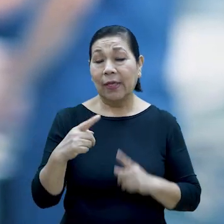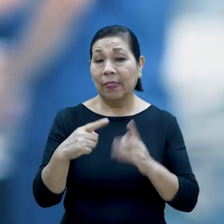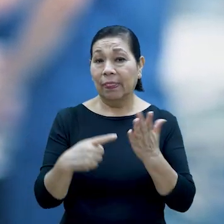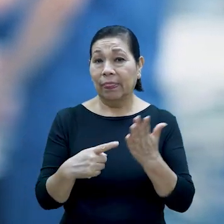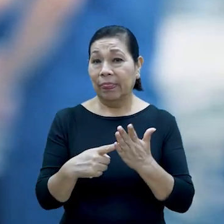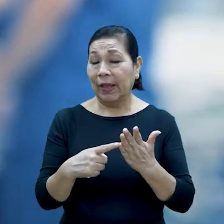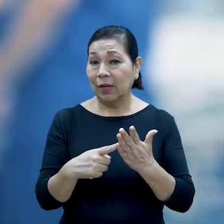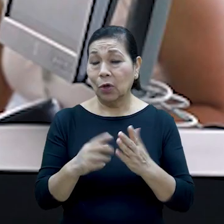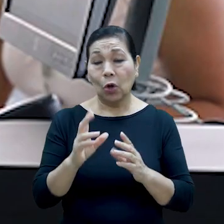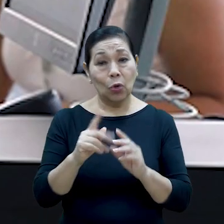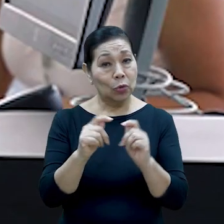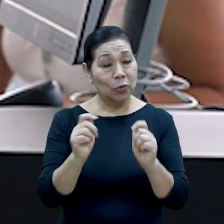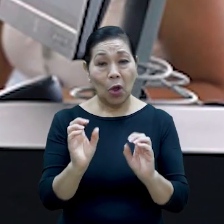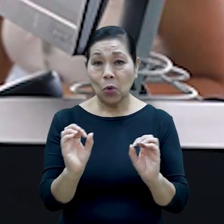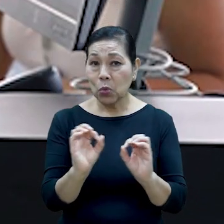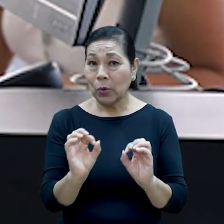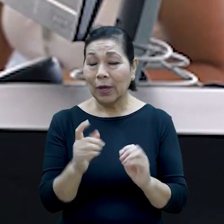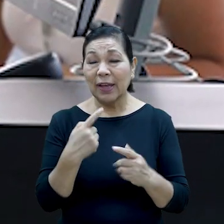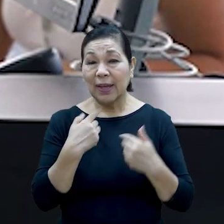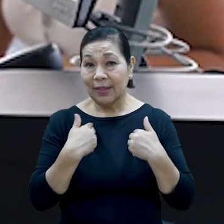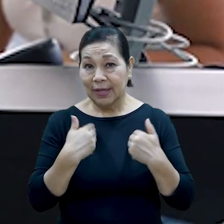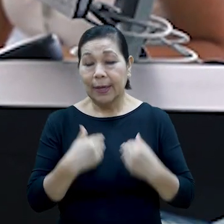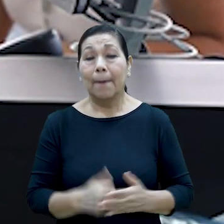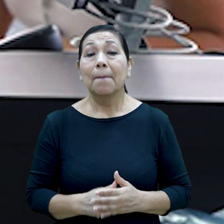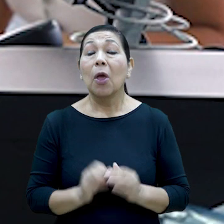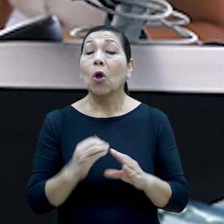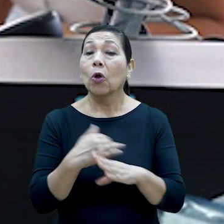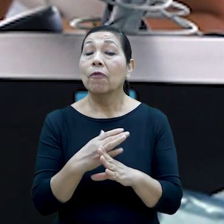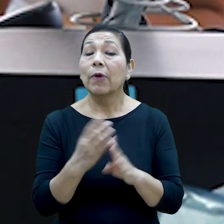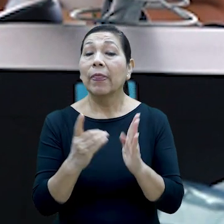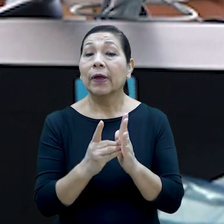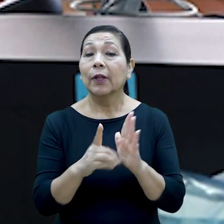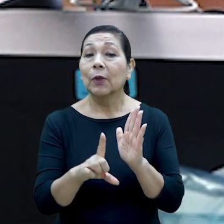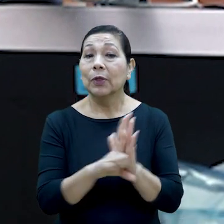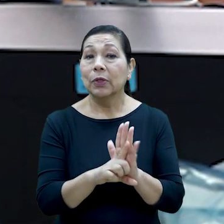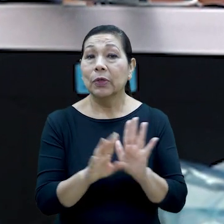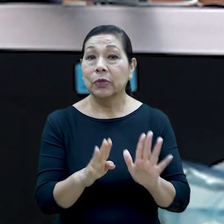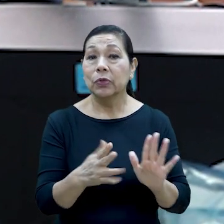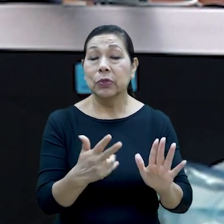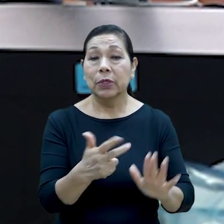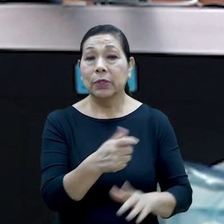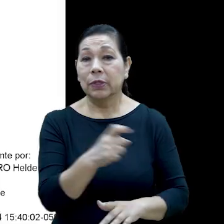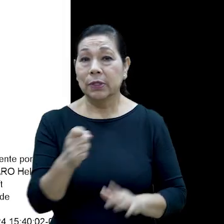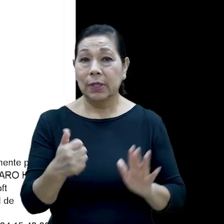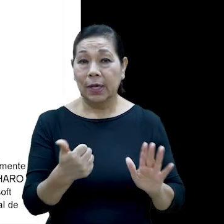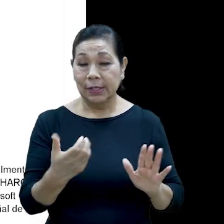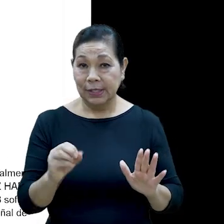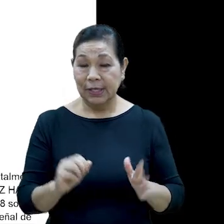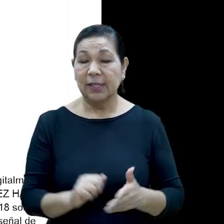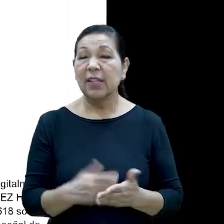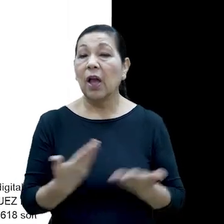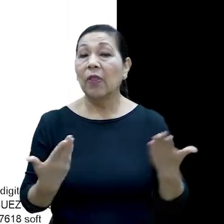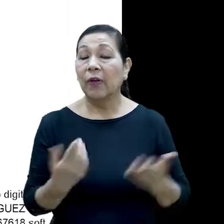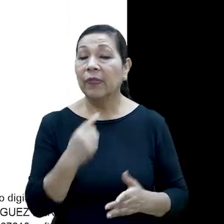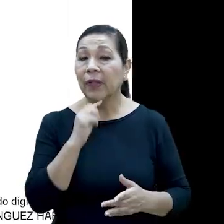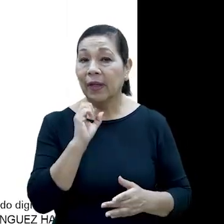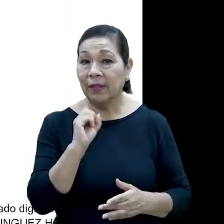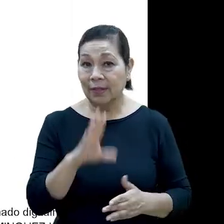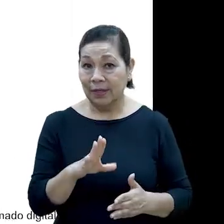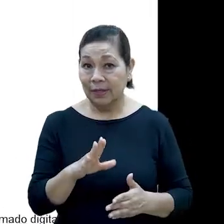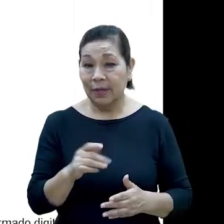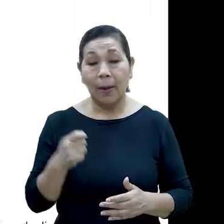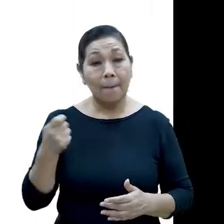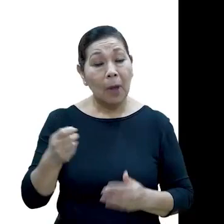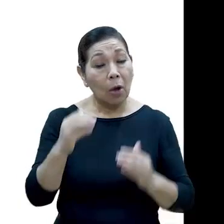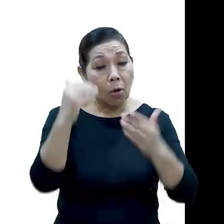T-43-5, técnico no diplomado que no era el que le correspondía, conforme al Decreto Ley 18.160, que establece el